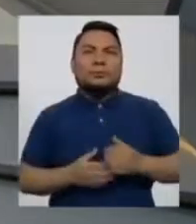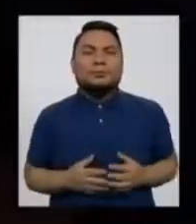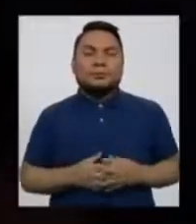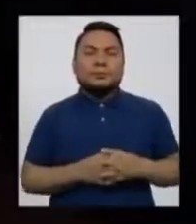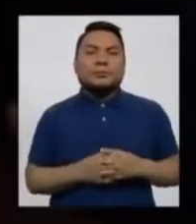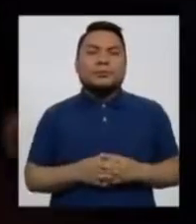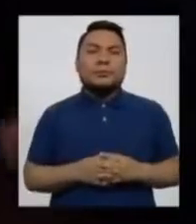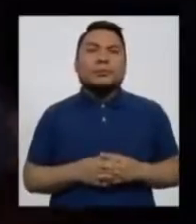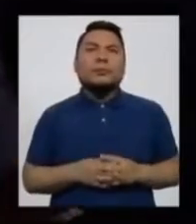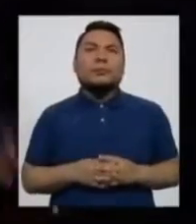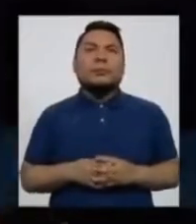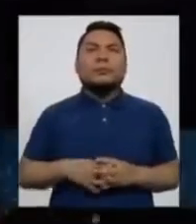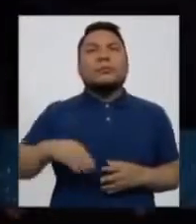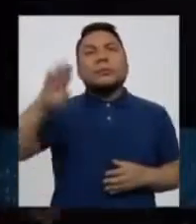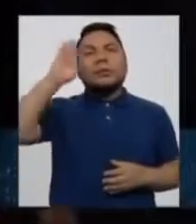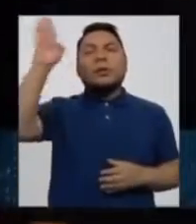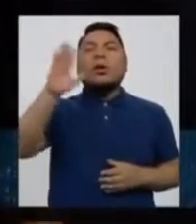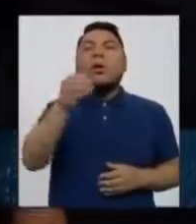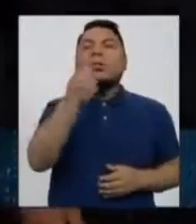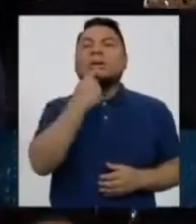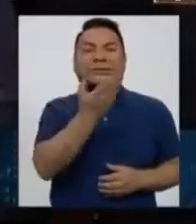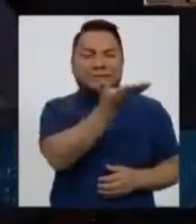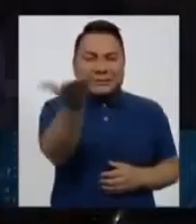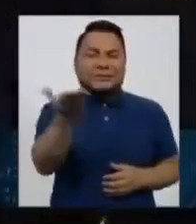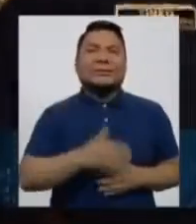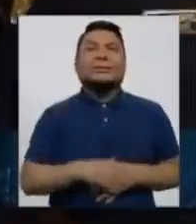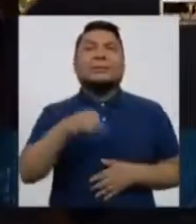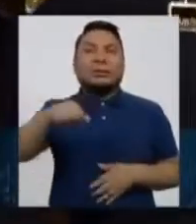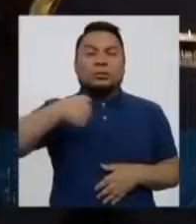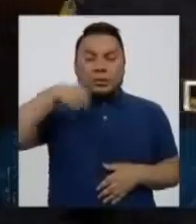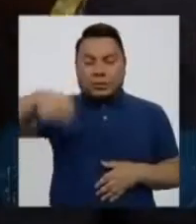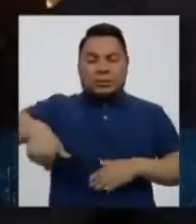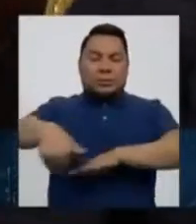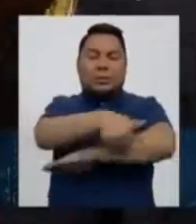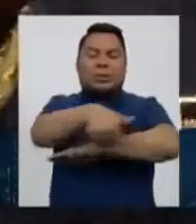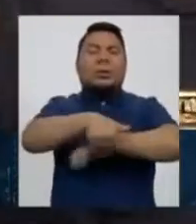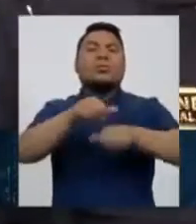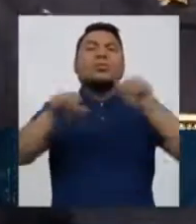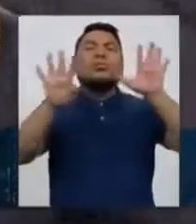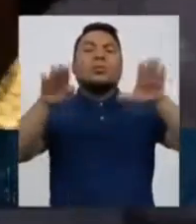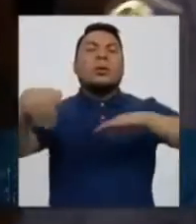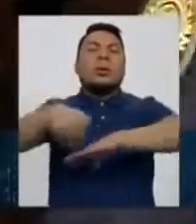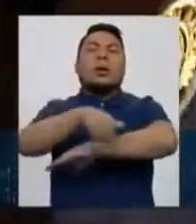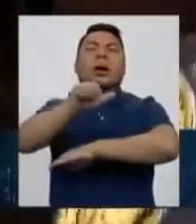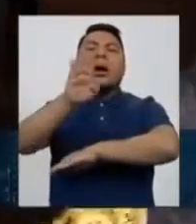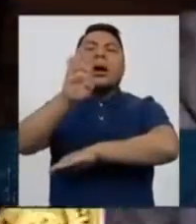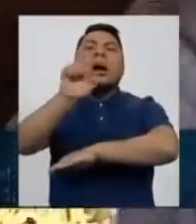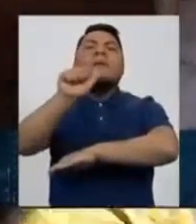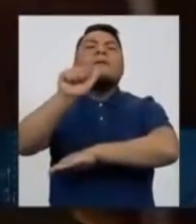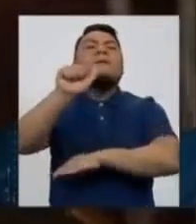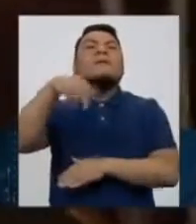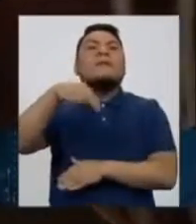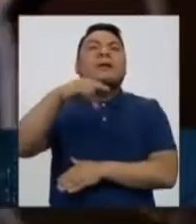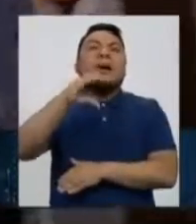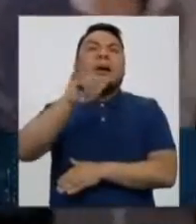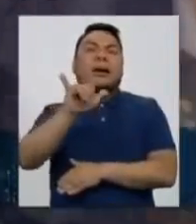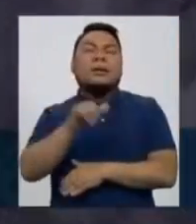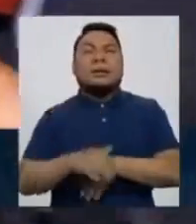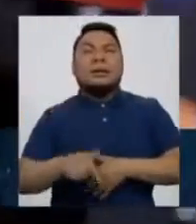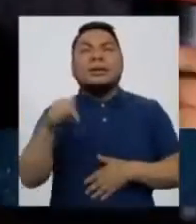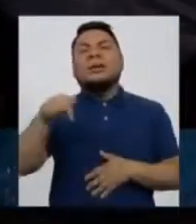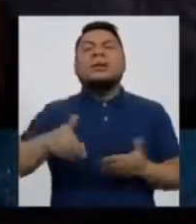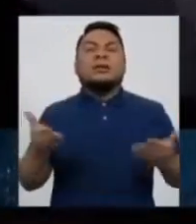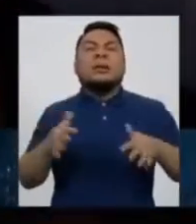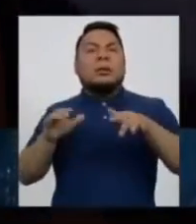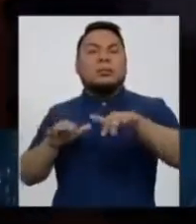¿Cómo estás, Enrique? Patricia, estamos en la cuadra 9 de la avenida Bancay y esta movilización ha partido desde